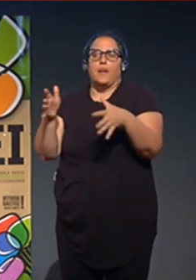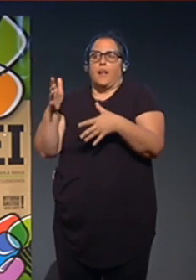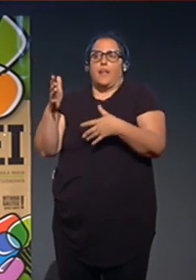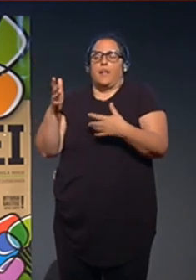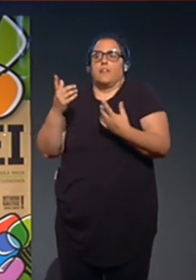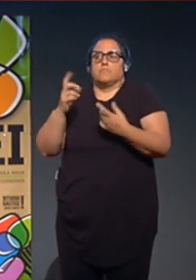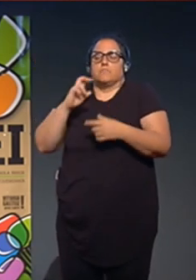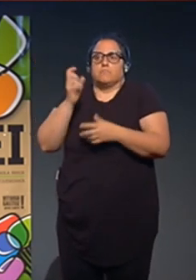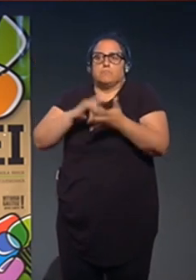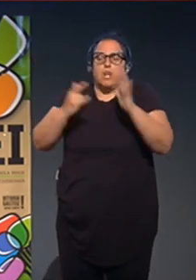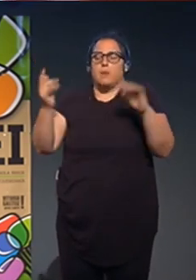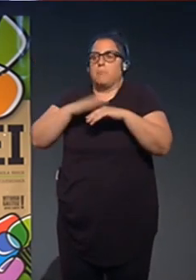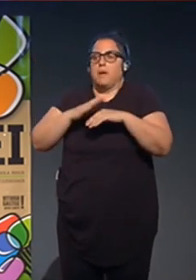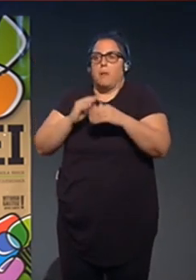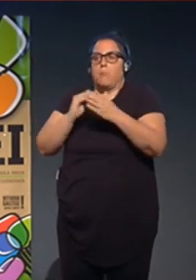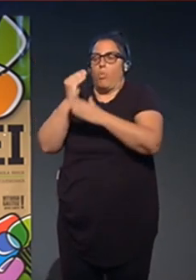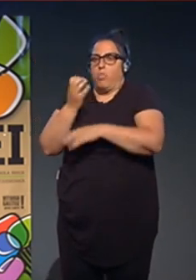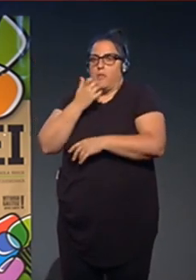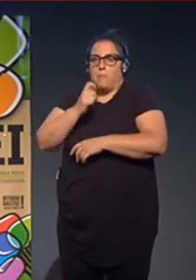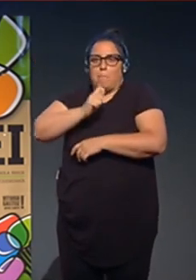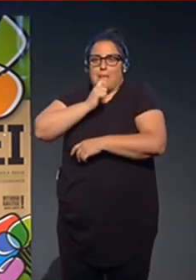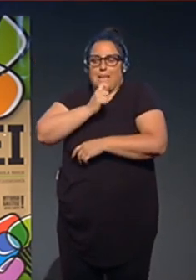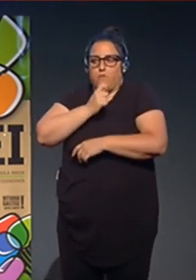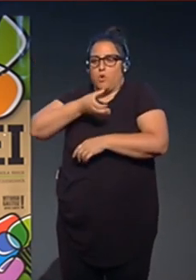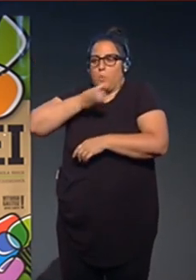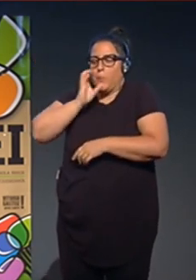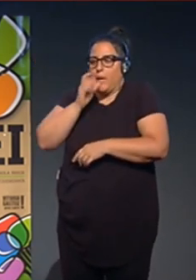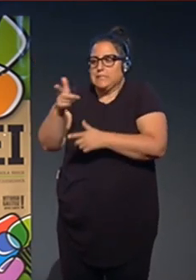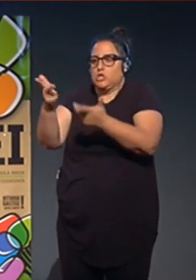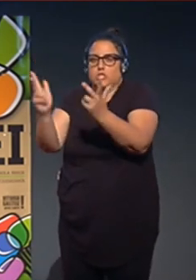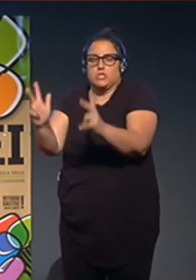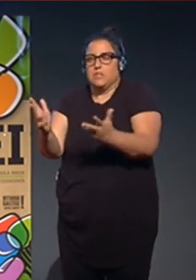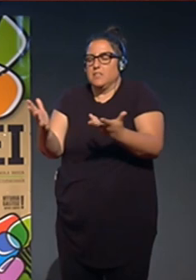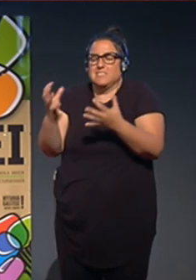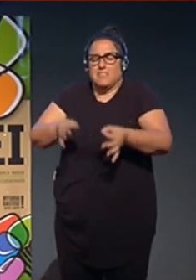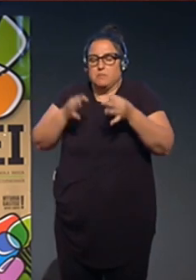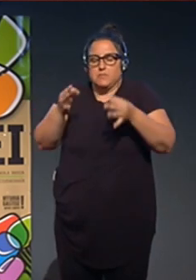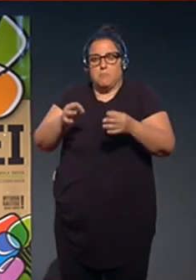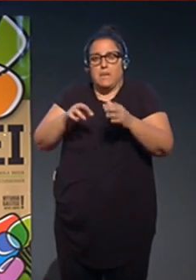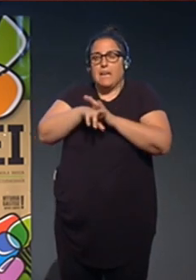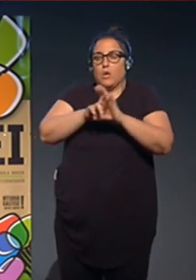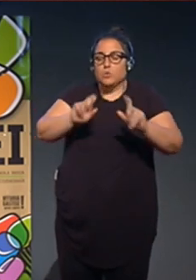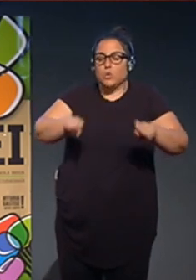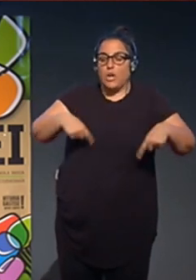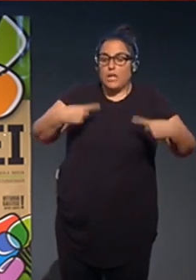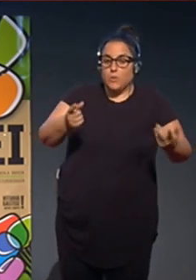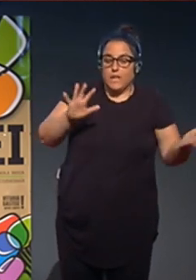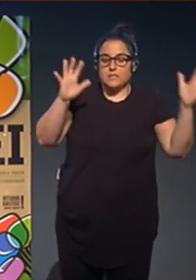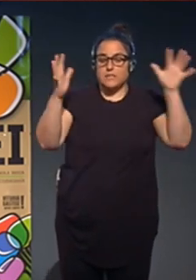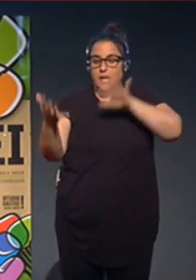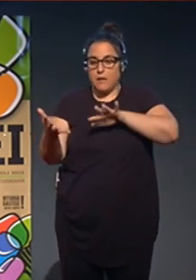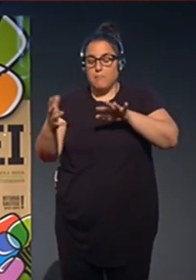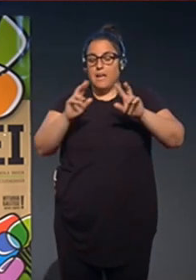estos estas butacas eh esos vasos que hay ahí etcétera siempre es la transformación de esos recursos naturales y por tanto son los que son